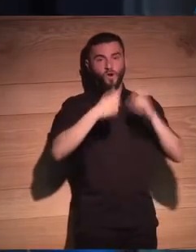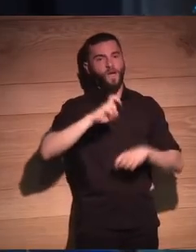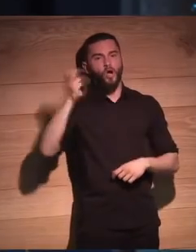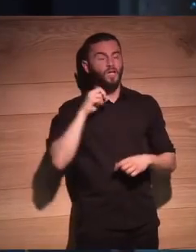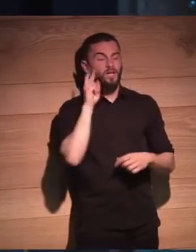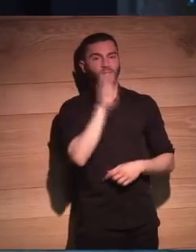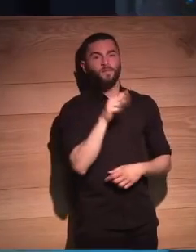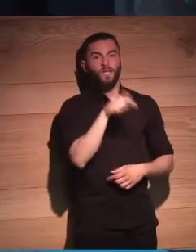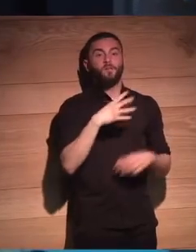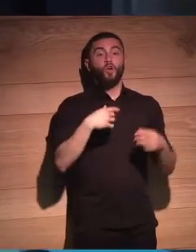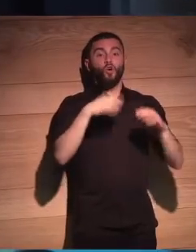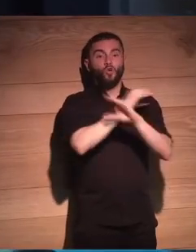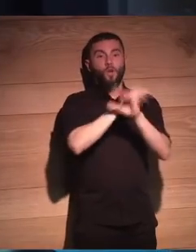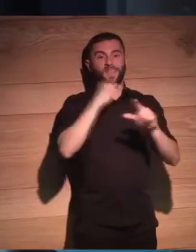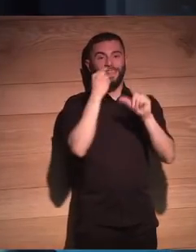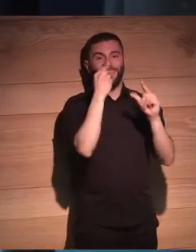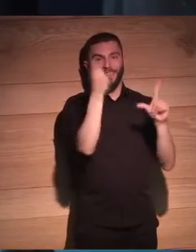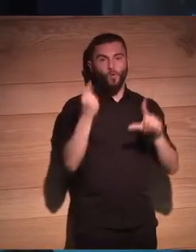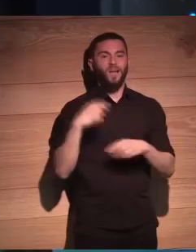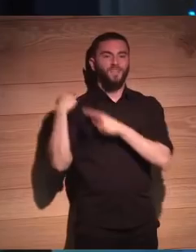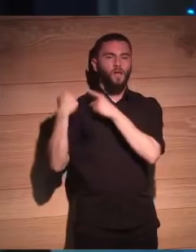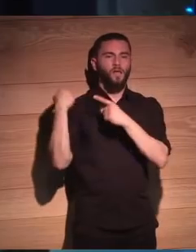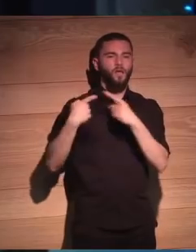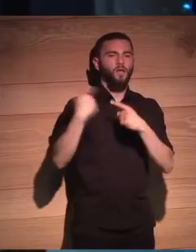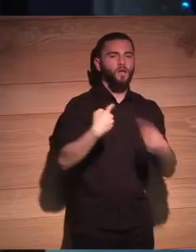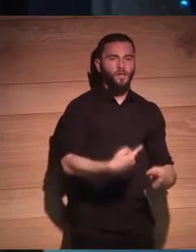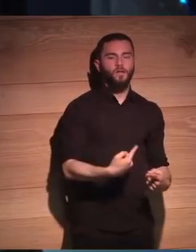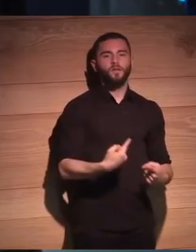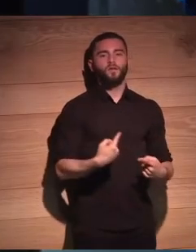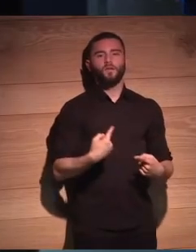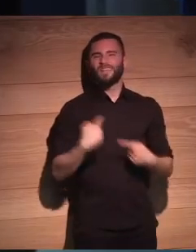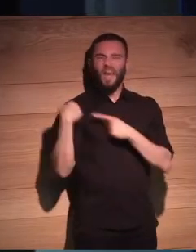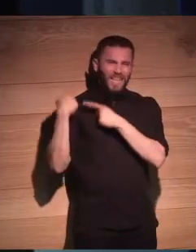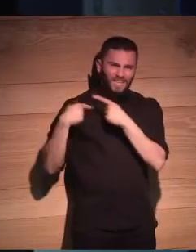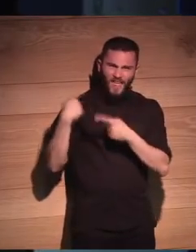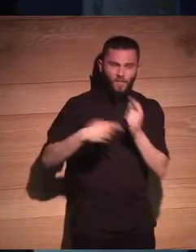de cómic que entronca con toda una tradición de ilustradores.